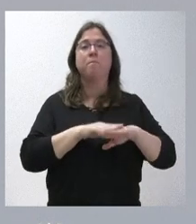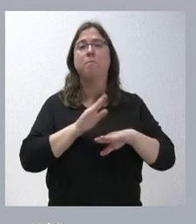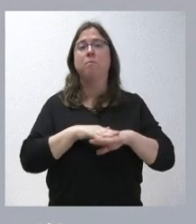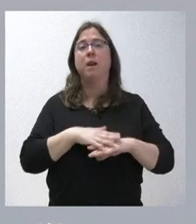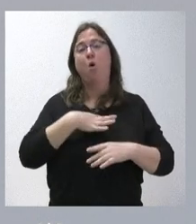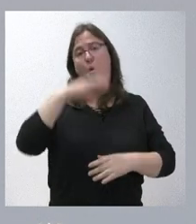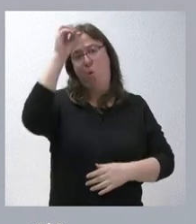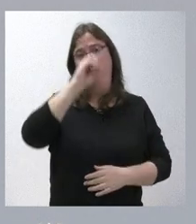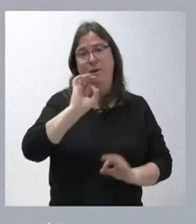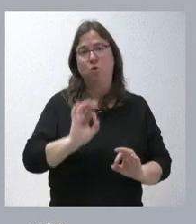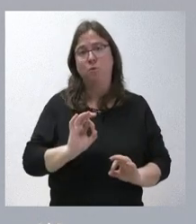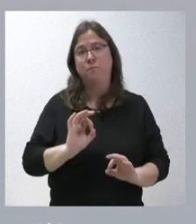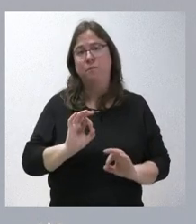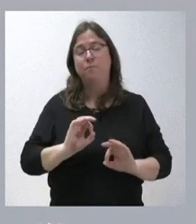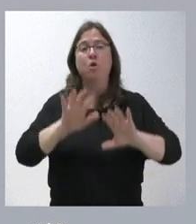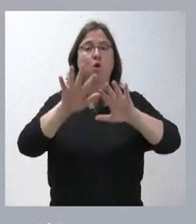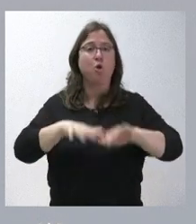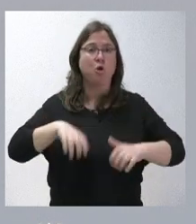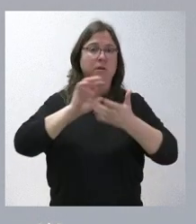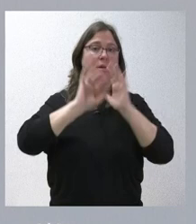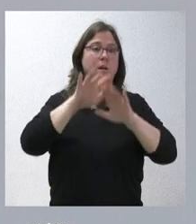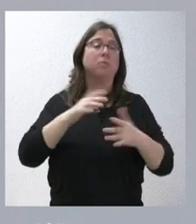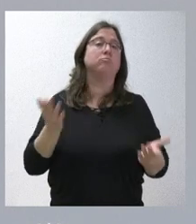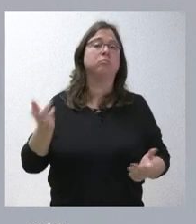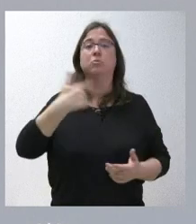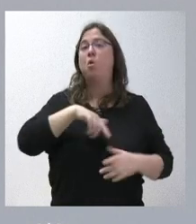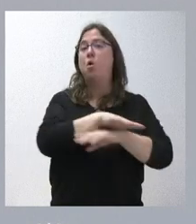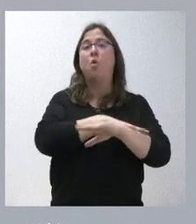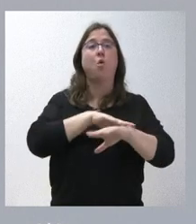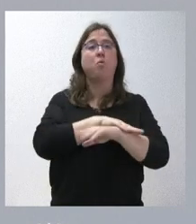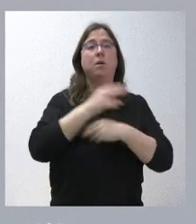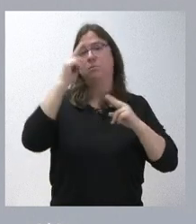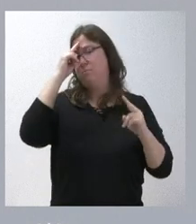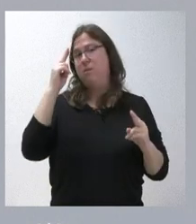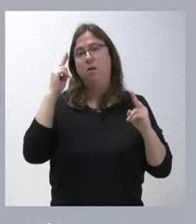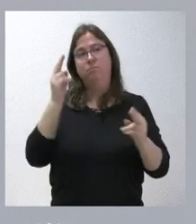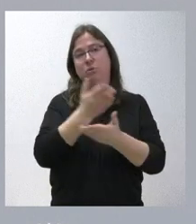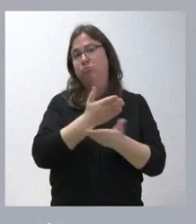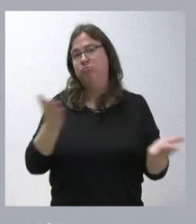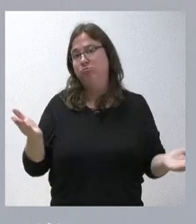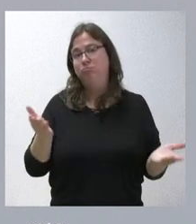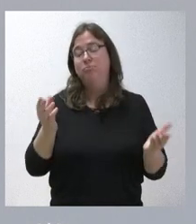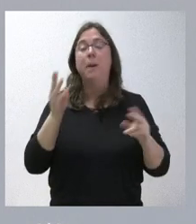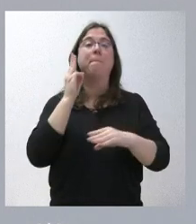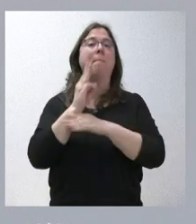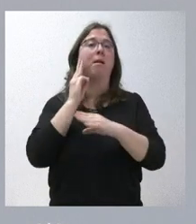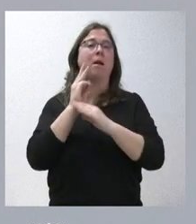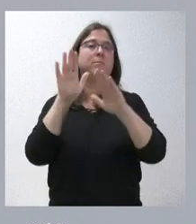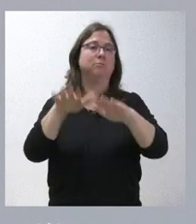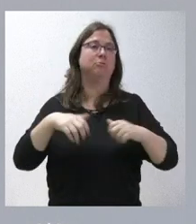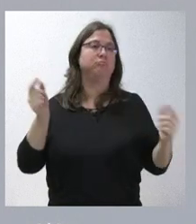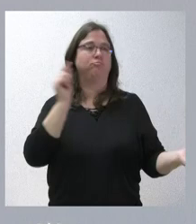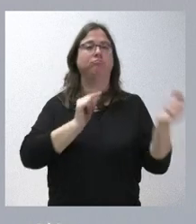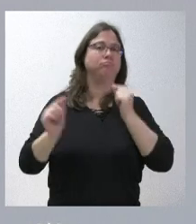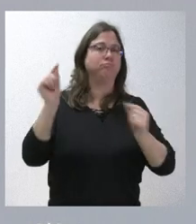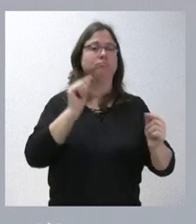posición de las Cortes de Castilla y león que nosotros como gobierno lo que hacemos Es respetar porque para eso es el parlamento de Castilla y león